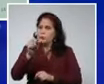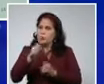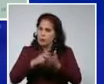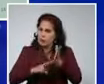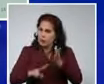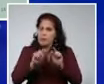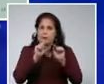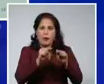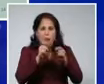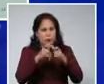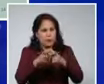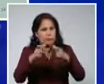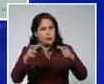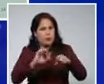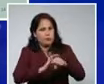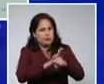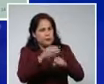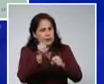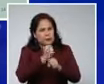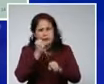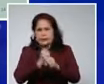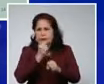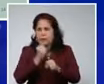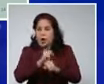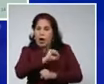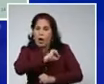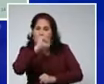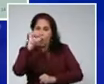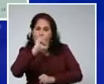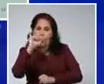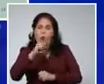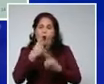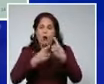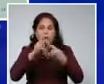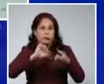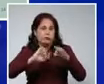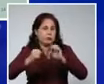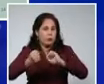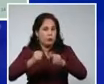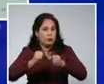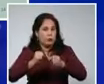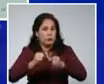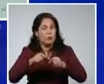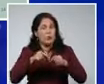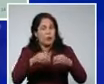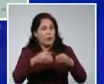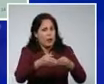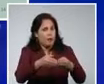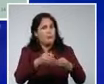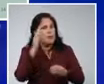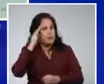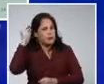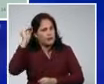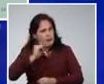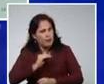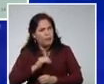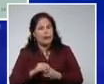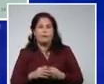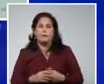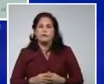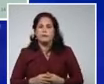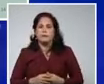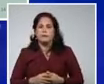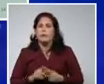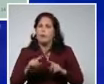un incremento, trabajan, logró durante mucho tiempo el control y no tenemos duda de que lo va a lograr, pero